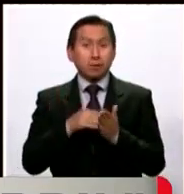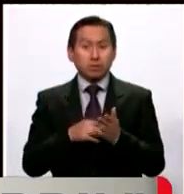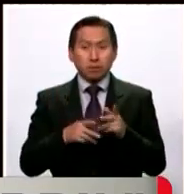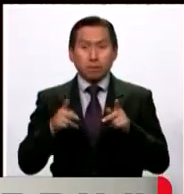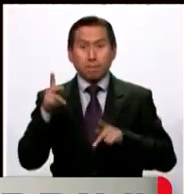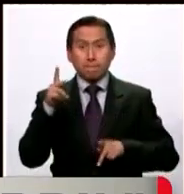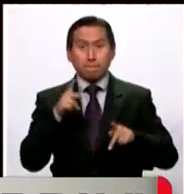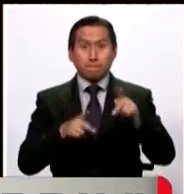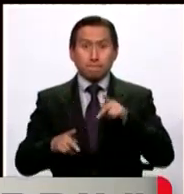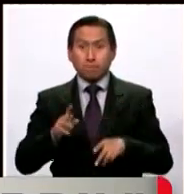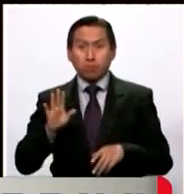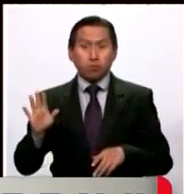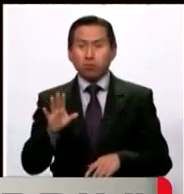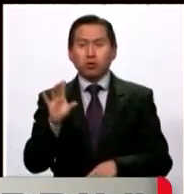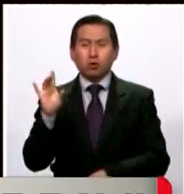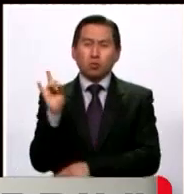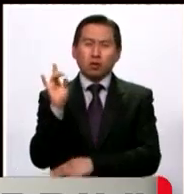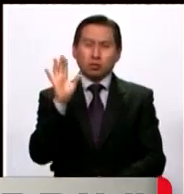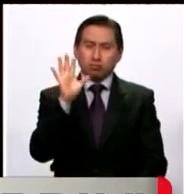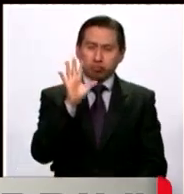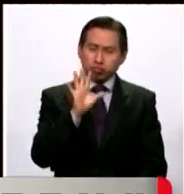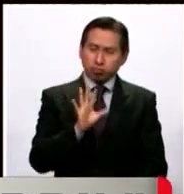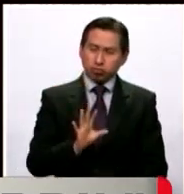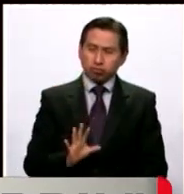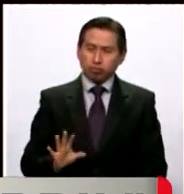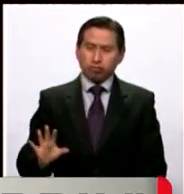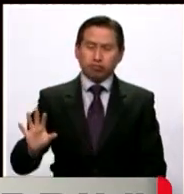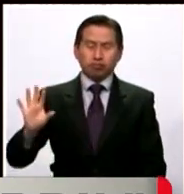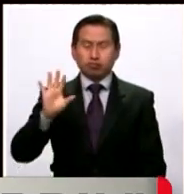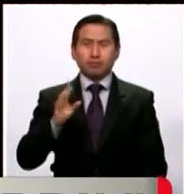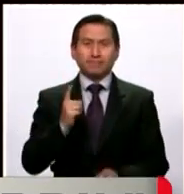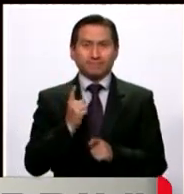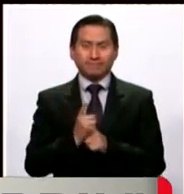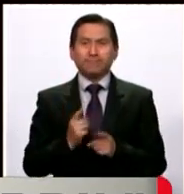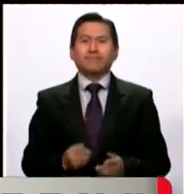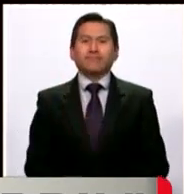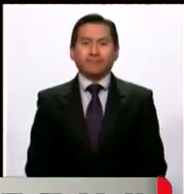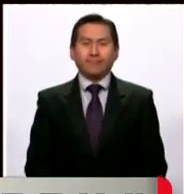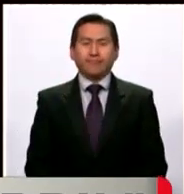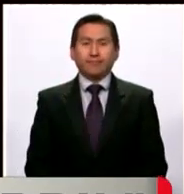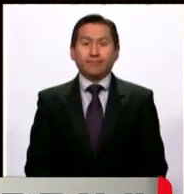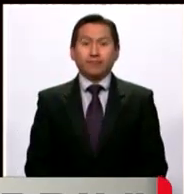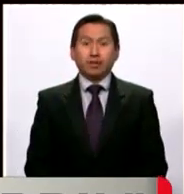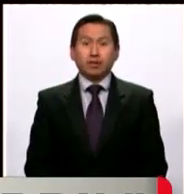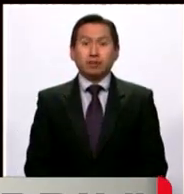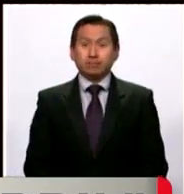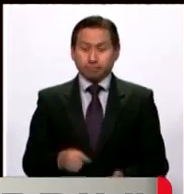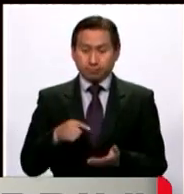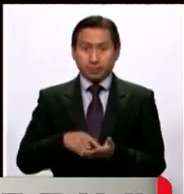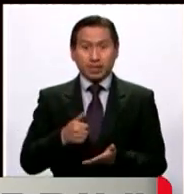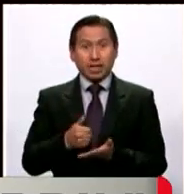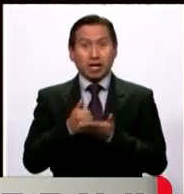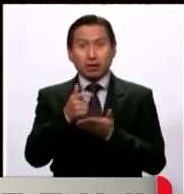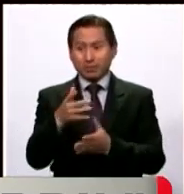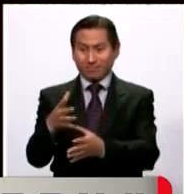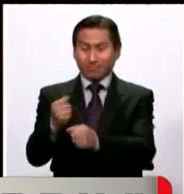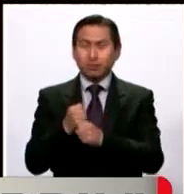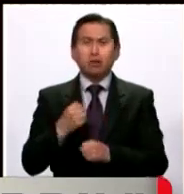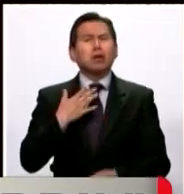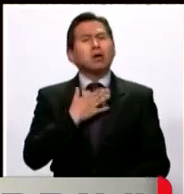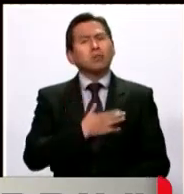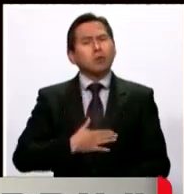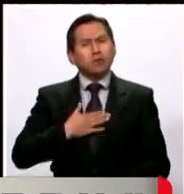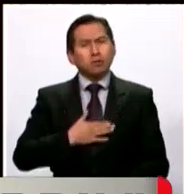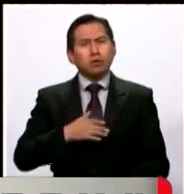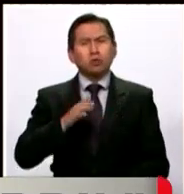este pago se va a realizar en todos los bancos del sistema y las entidades financieras desde las 7 de la mañana hasta las